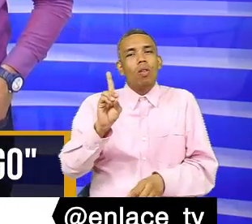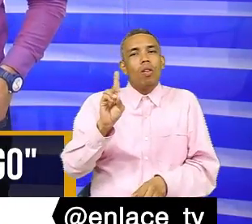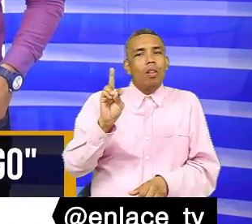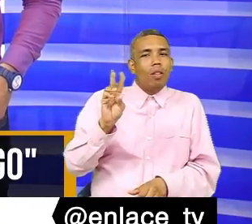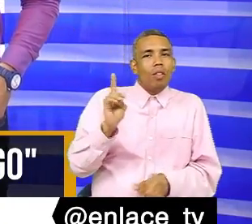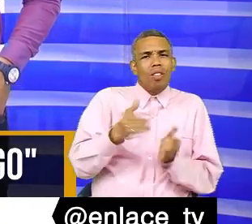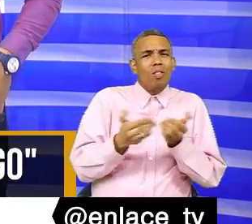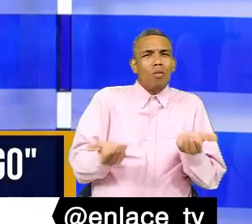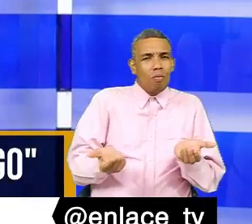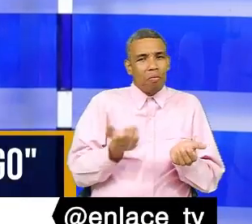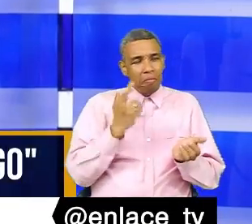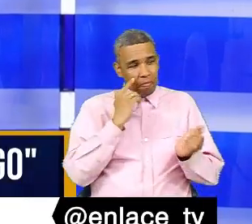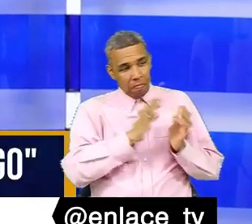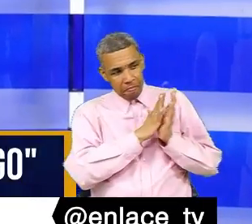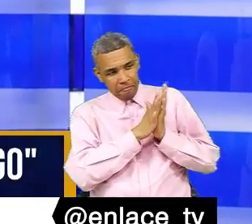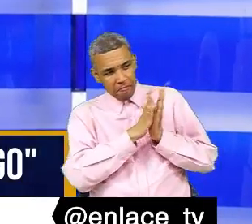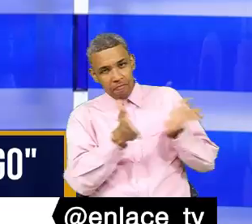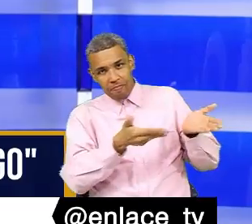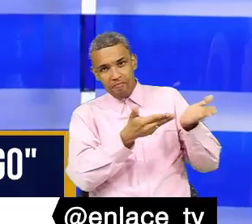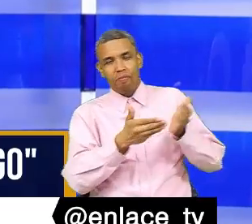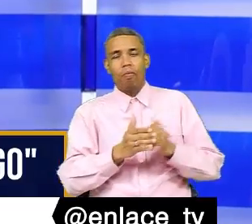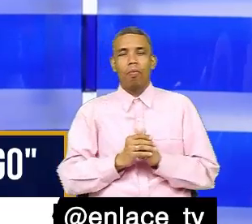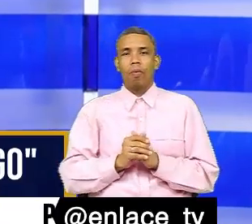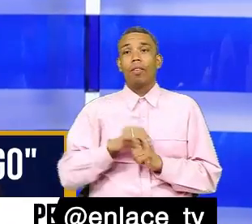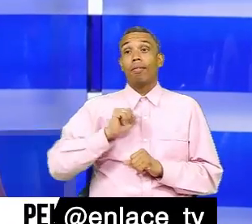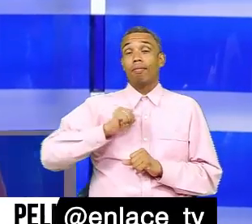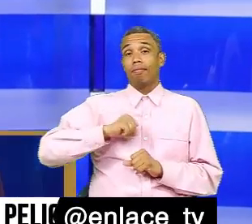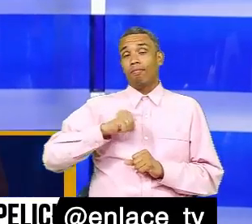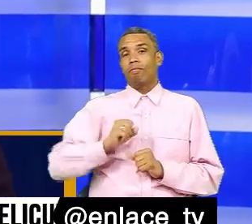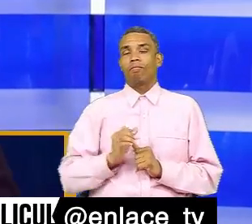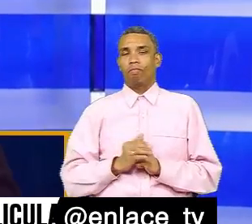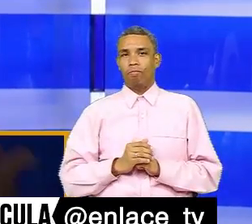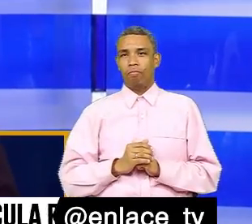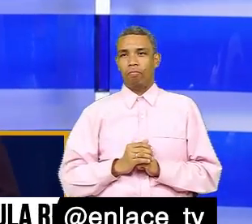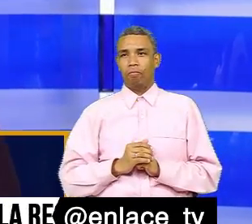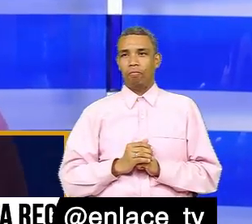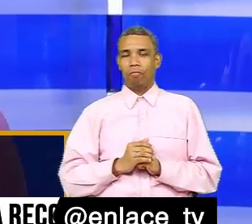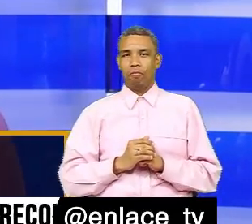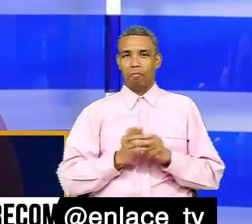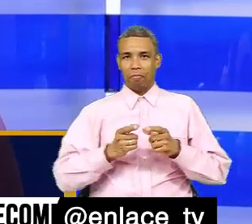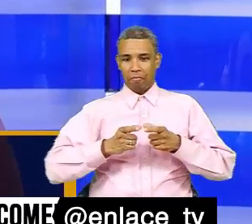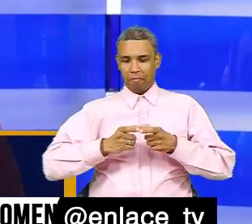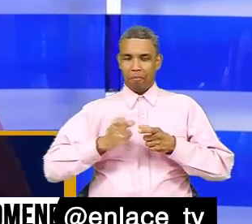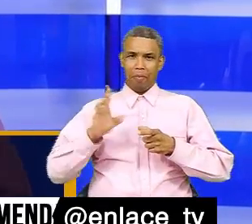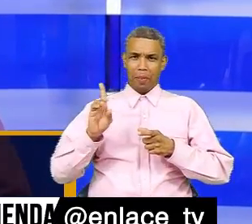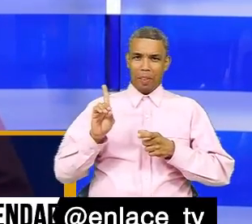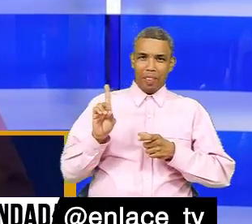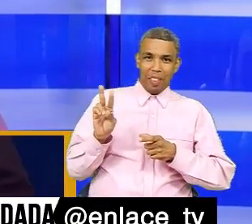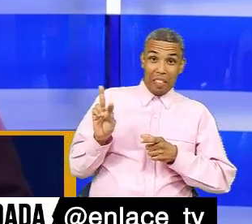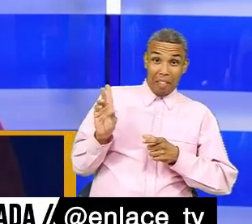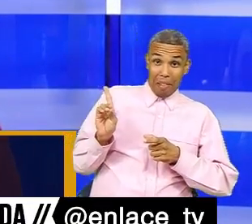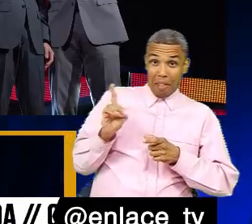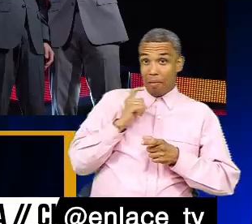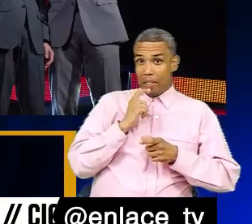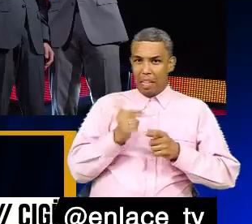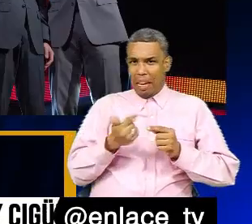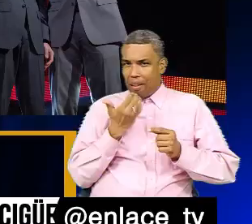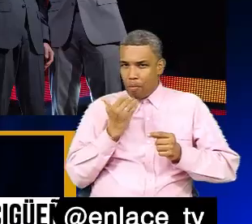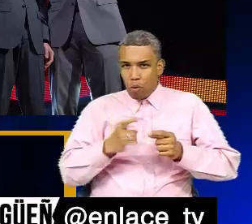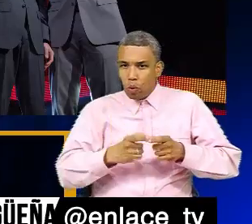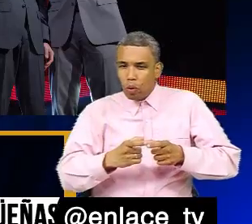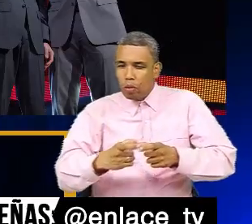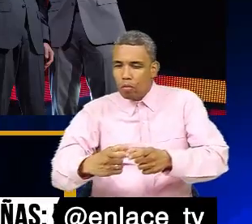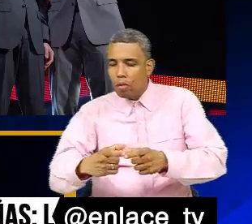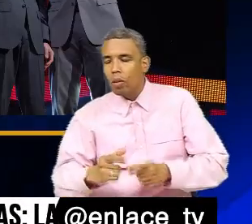fue compuesto para ese momento donde tú conoces a alguien, la cortejas